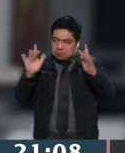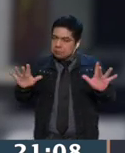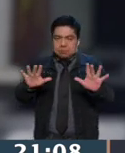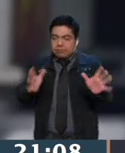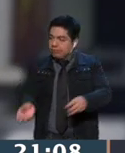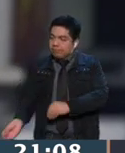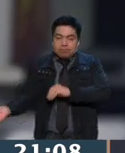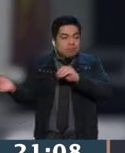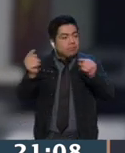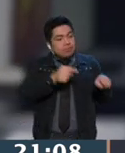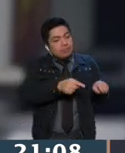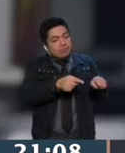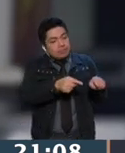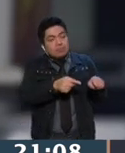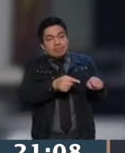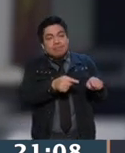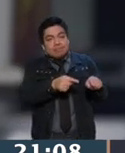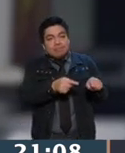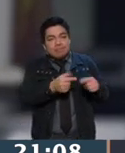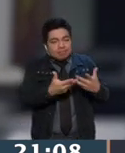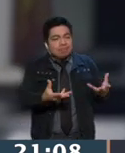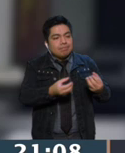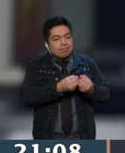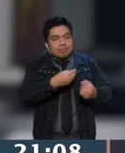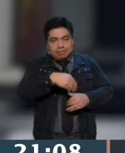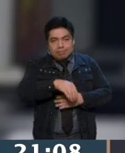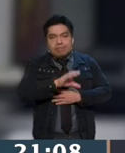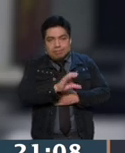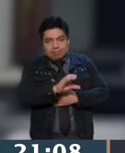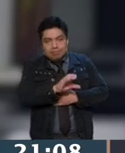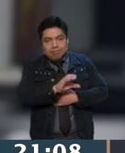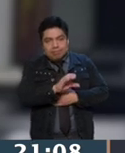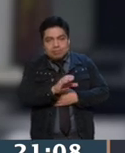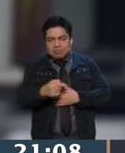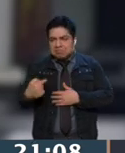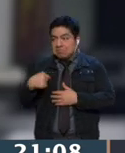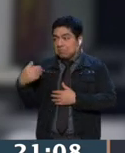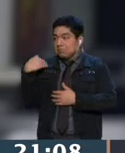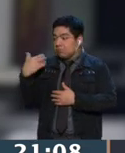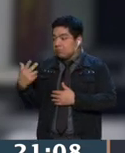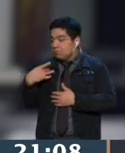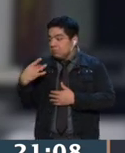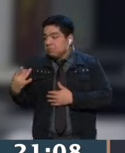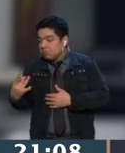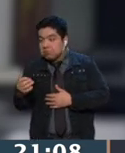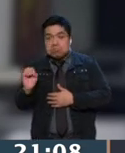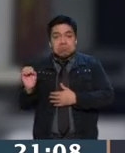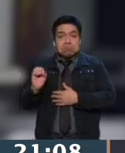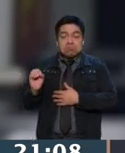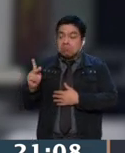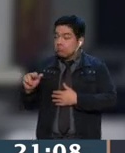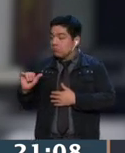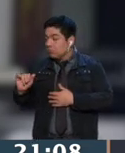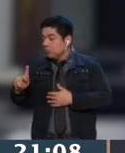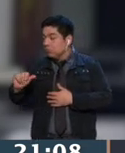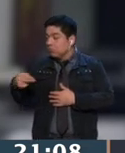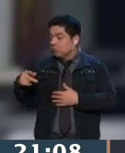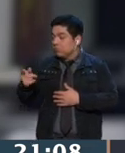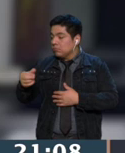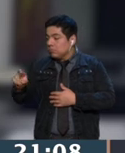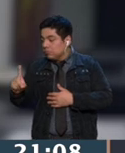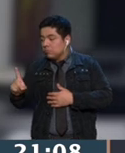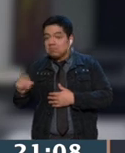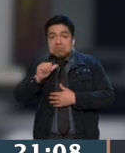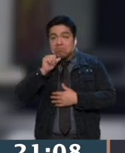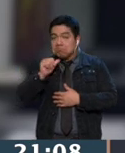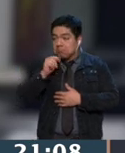sumó a las filas del Movimiento Ciudadano al no ser tomado en cuenta por la alianza del PRI, del PAN y del PRD para el actual